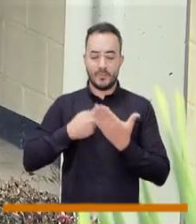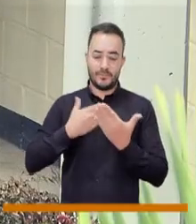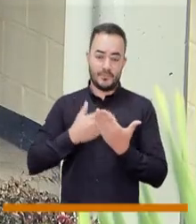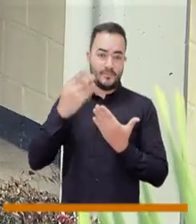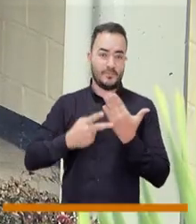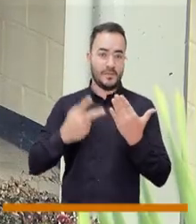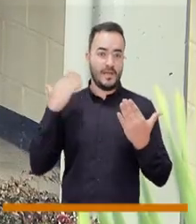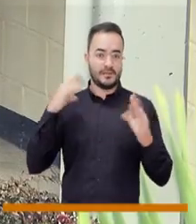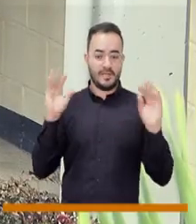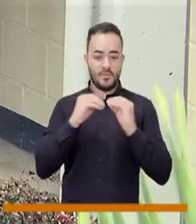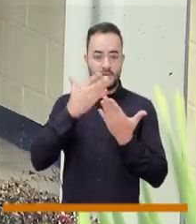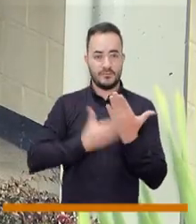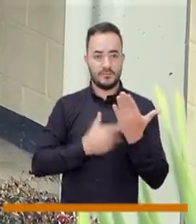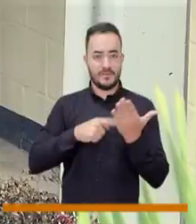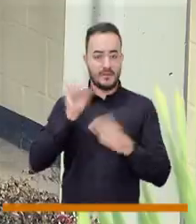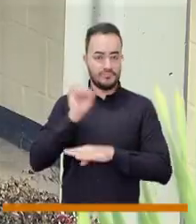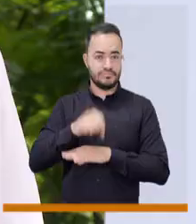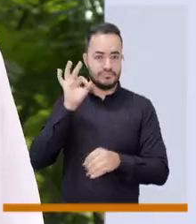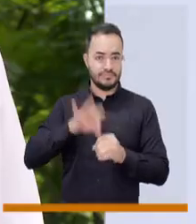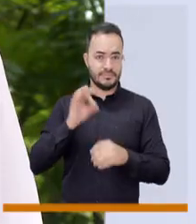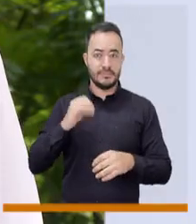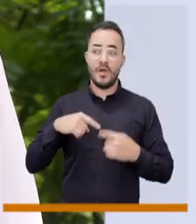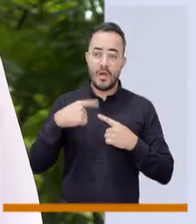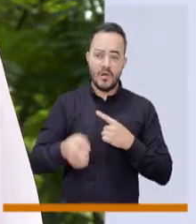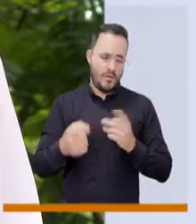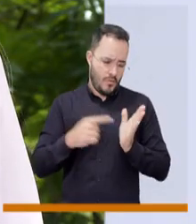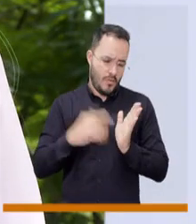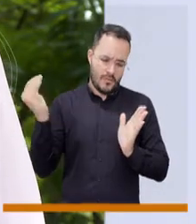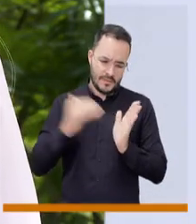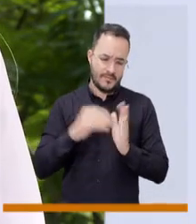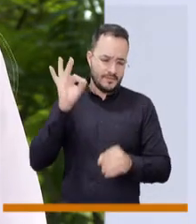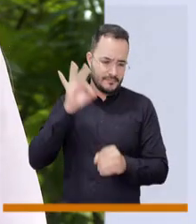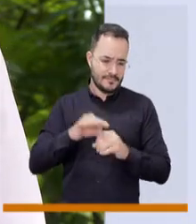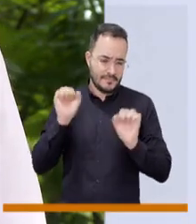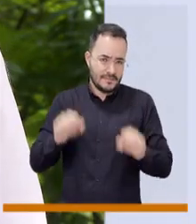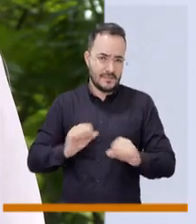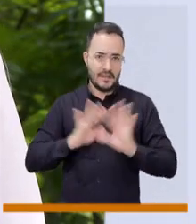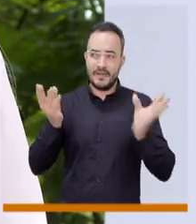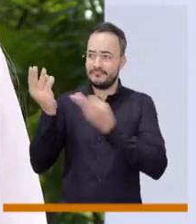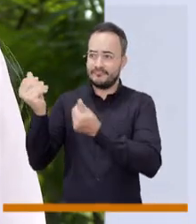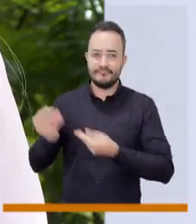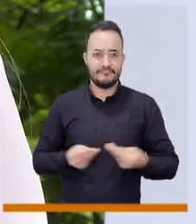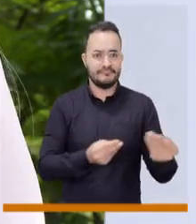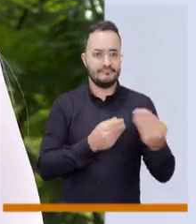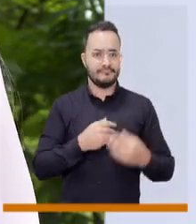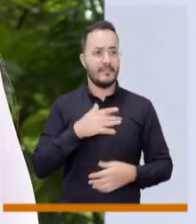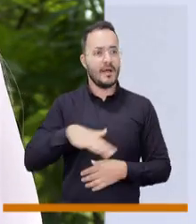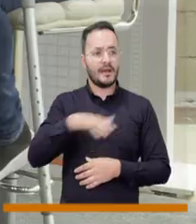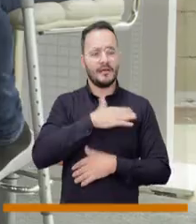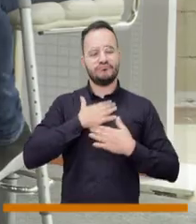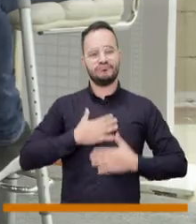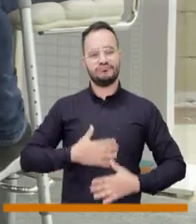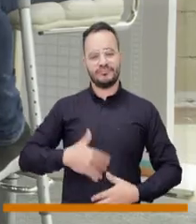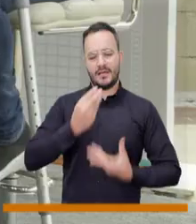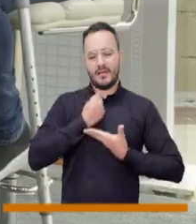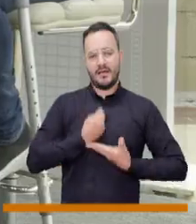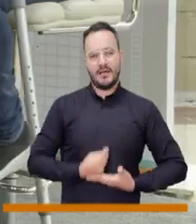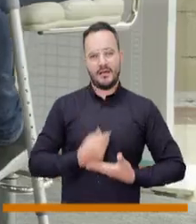por el cual nosotros ya votamos y por supuesto en este también vamos a votar positivo, y para defender las garantías laborales de los maestros del